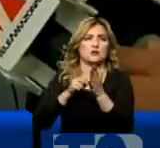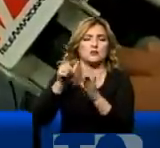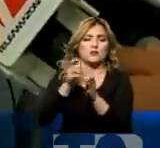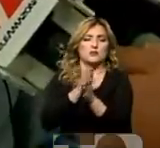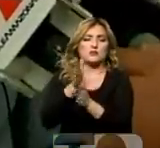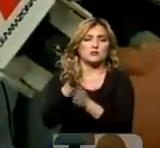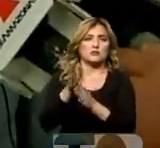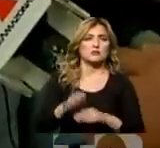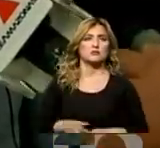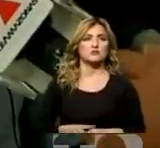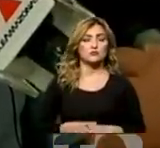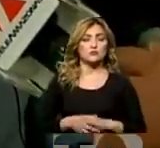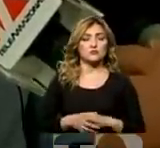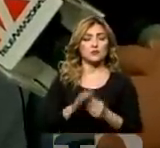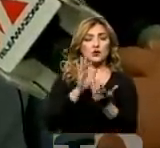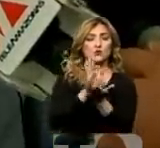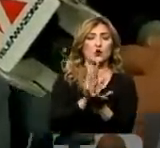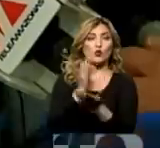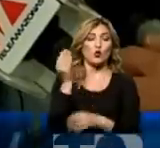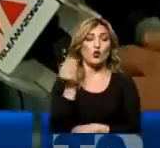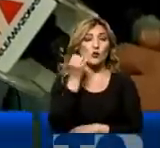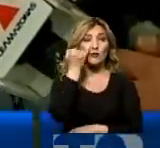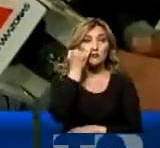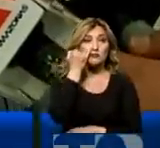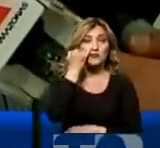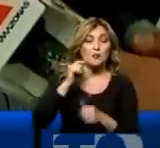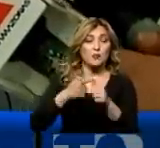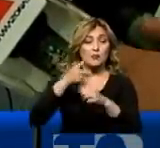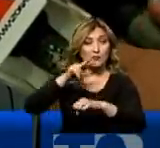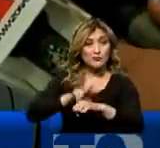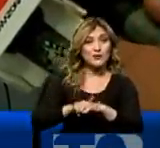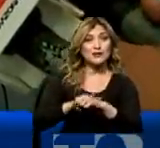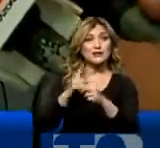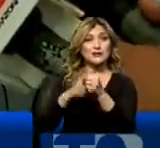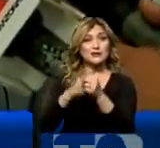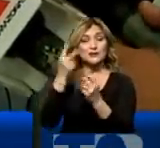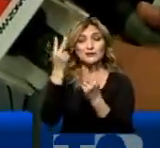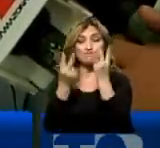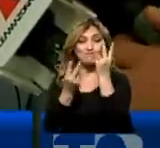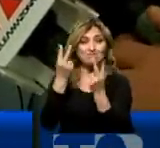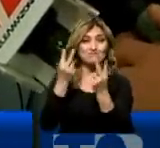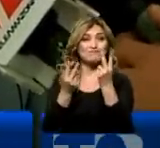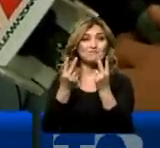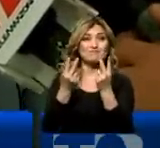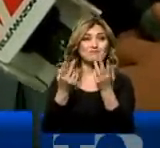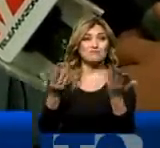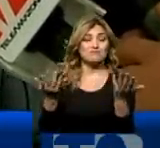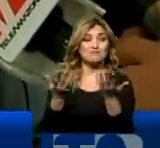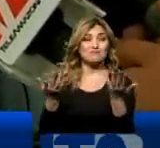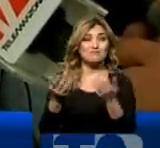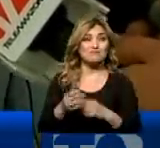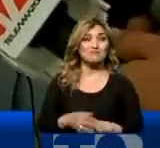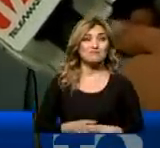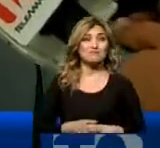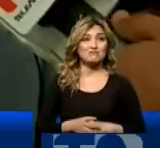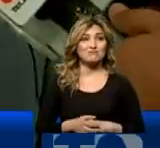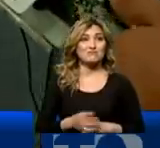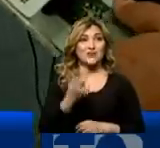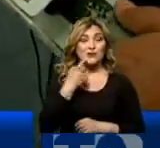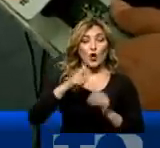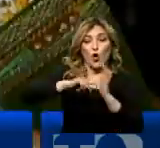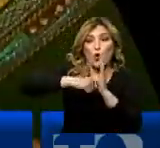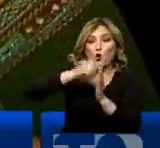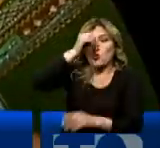Ahí yo veo declaraciones de algunos chicos indígenas que primera vez estaban en Quito, conocían recién la capital, y decían, yo no sabía que eso